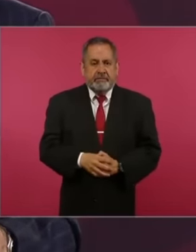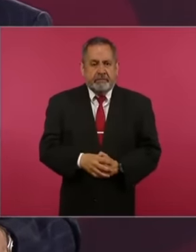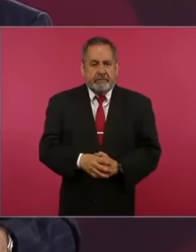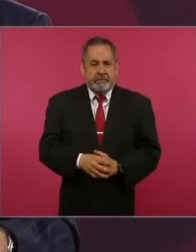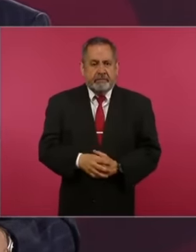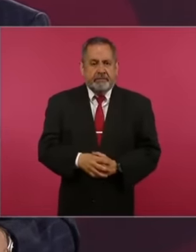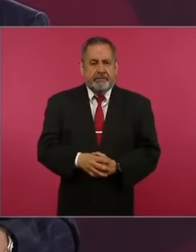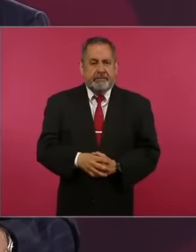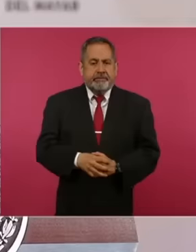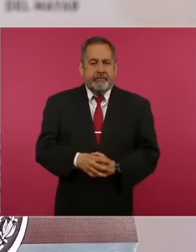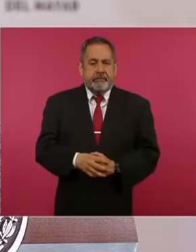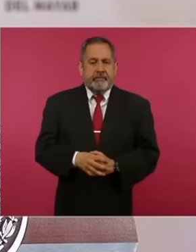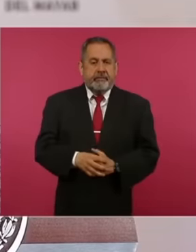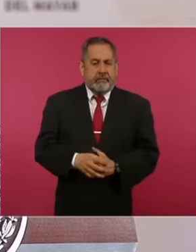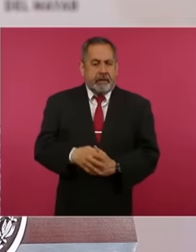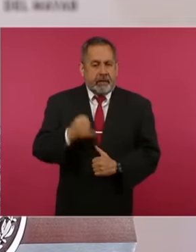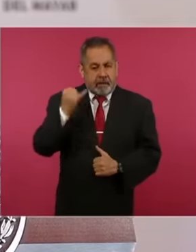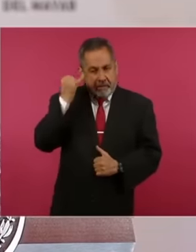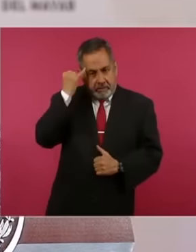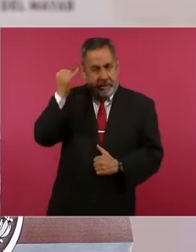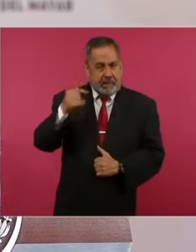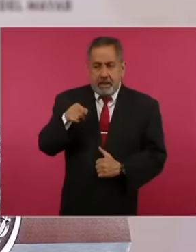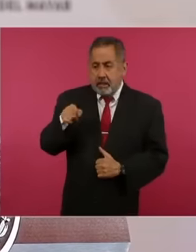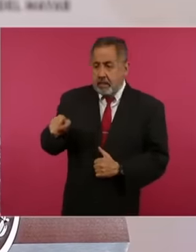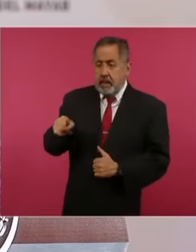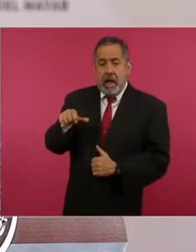hay alguien que tiene asilo,